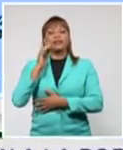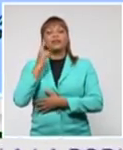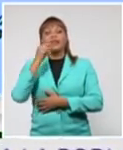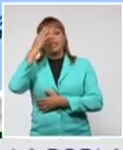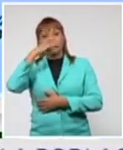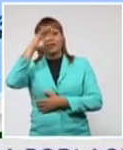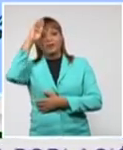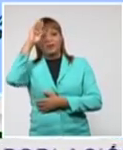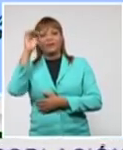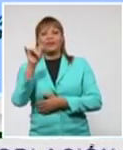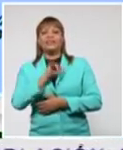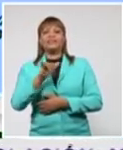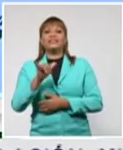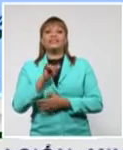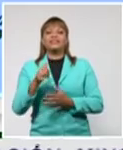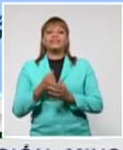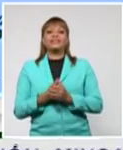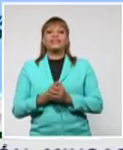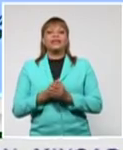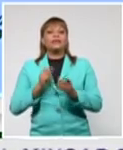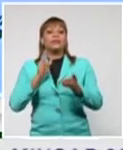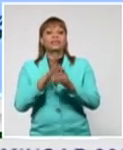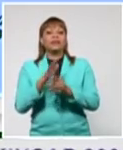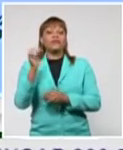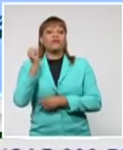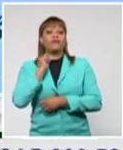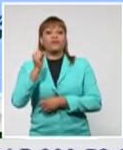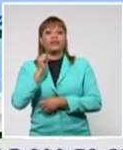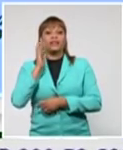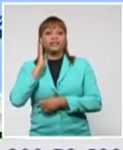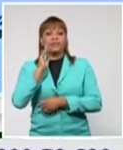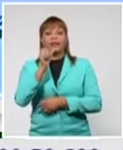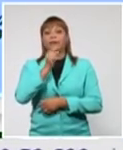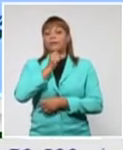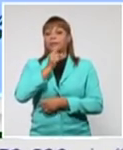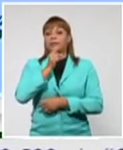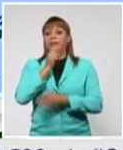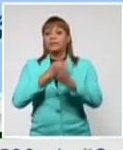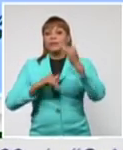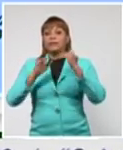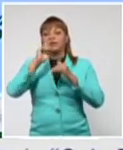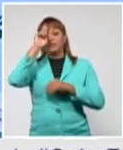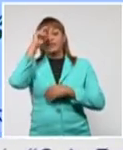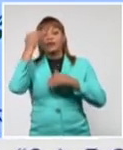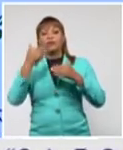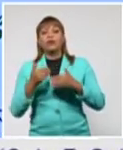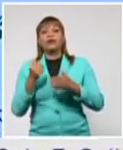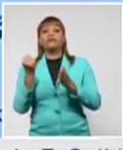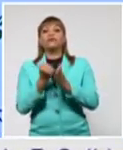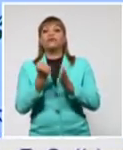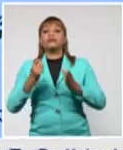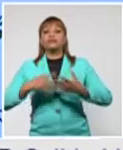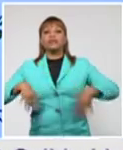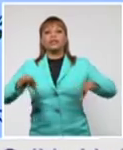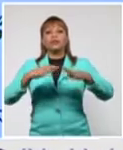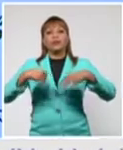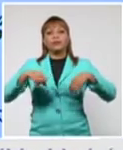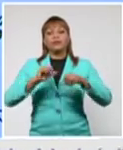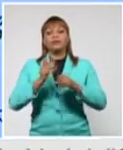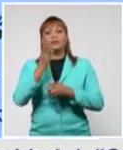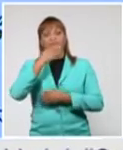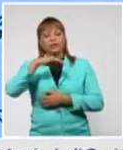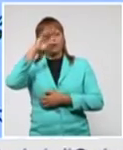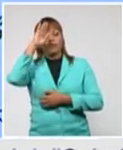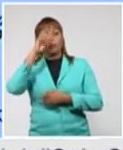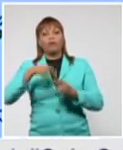inmediato iniciamos la conferencia de prensa del Ministerio de Salud Pública sobre la actualización de la situación epidemiológica del país frente